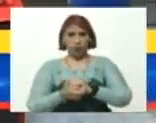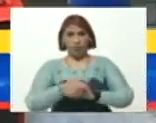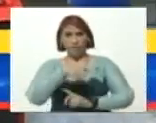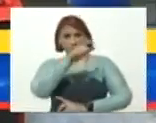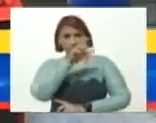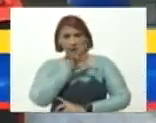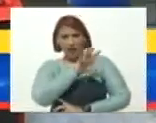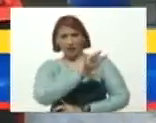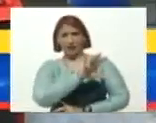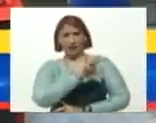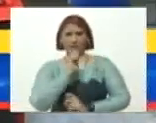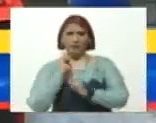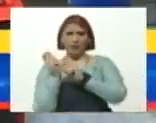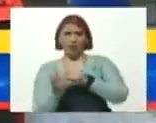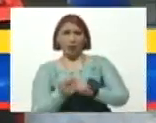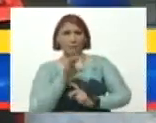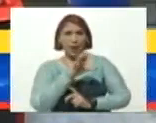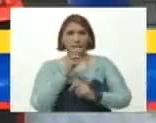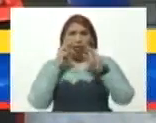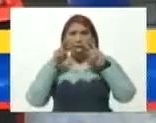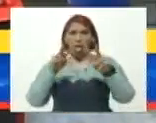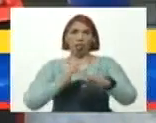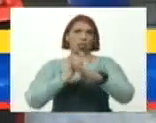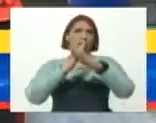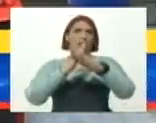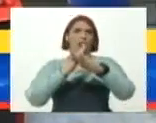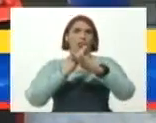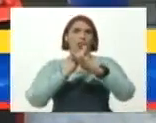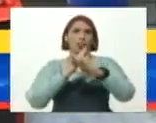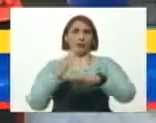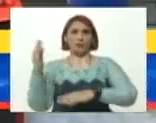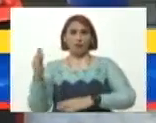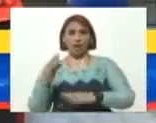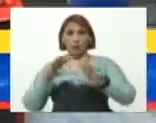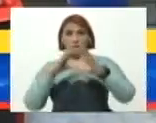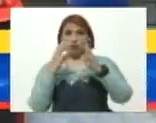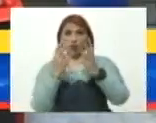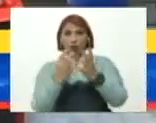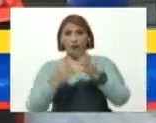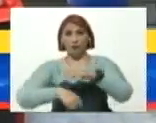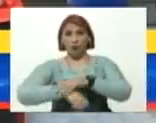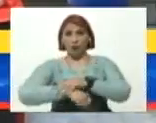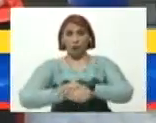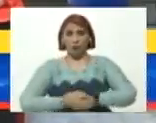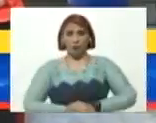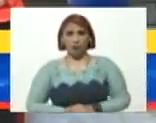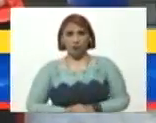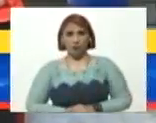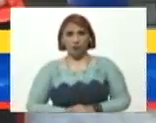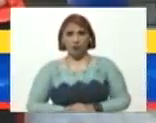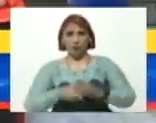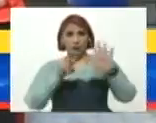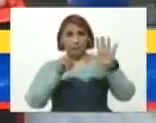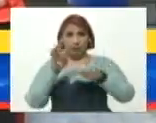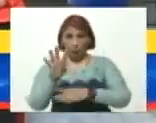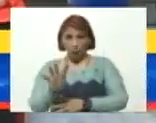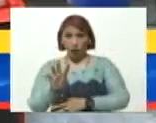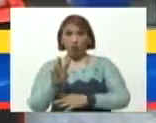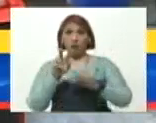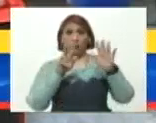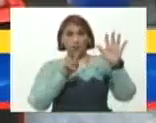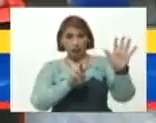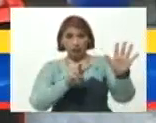beisbolero, el país se paralizaba cuando viene el Mundial de Fútbol. Mundial 74,